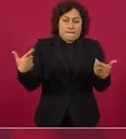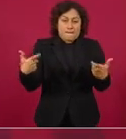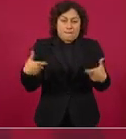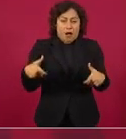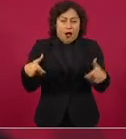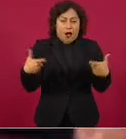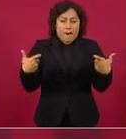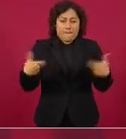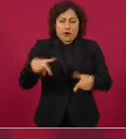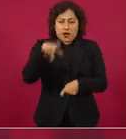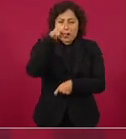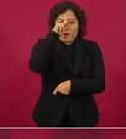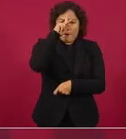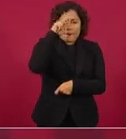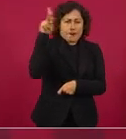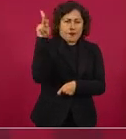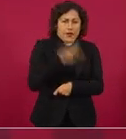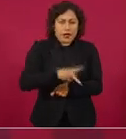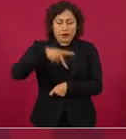que se quedaron